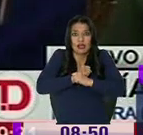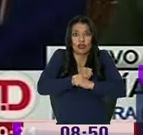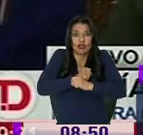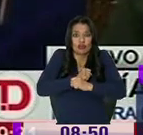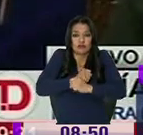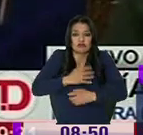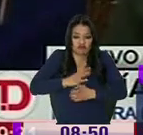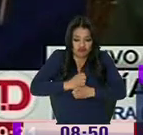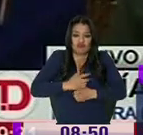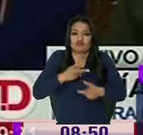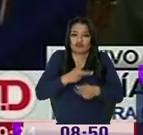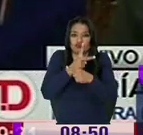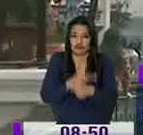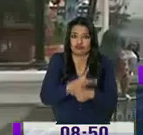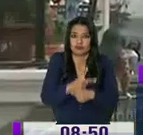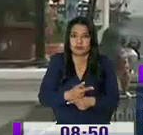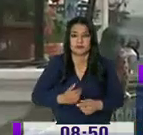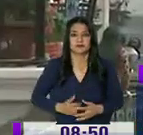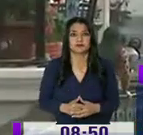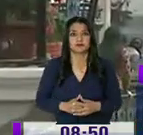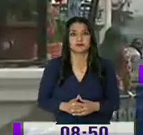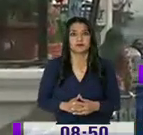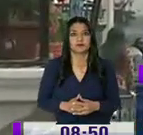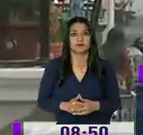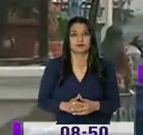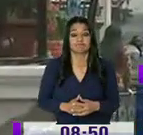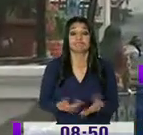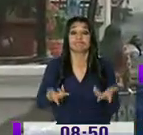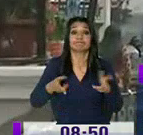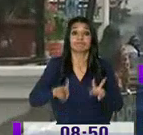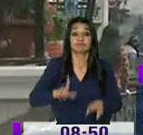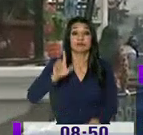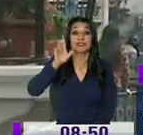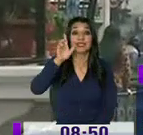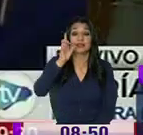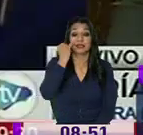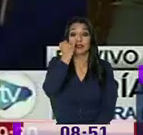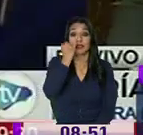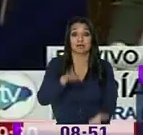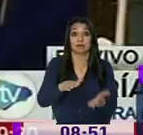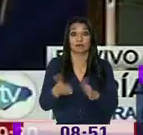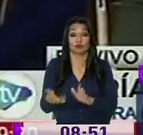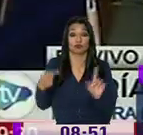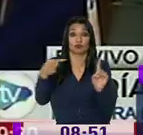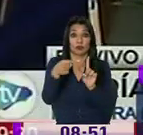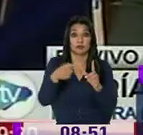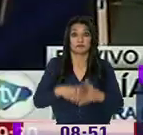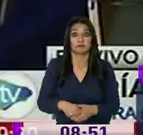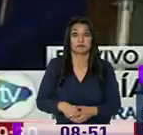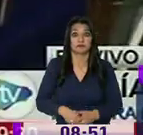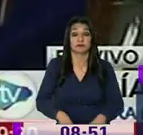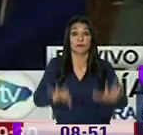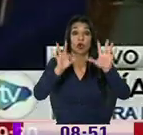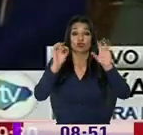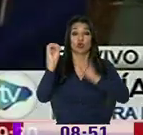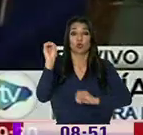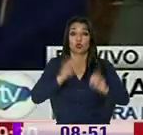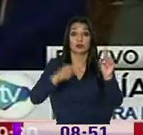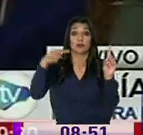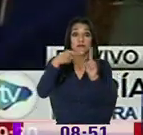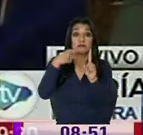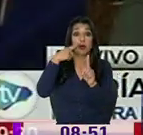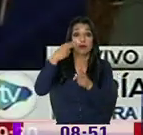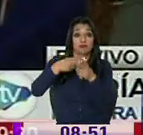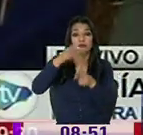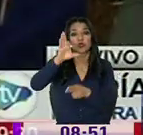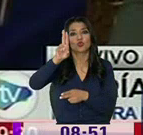protegió inicialmente del fuego. Aquí se refirió al fallecimiento de un dirigente indígena. 8 de octubre, el señor Tucumi murió